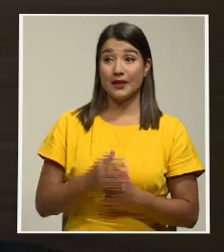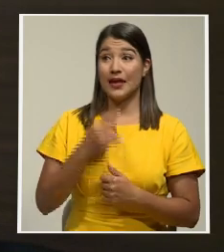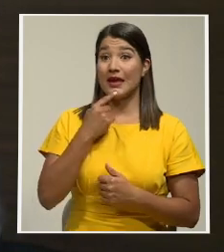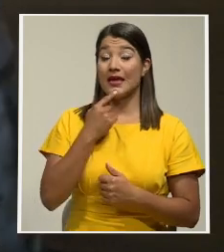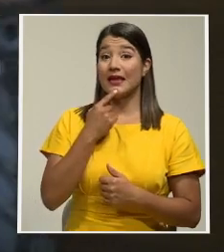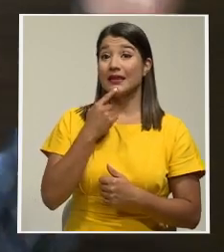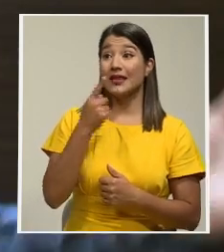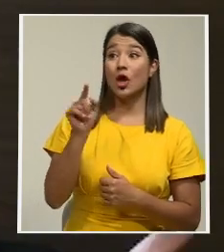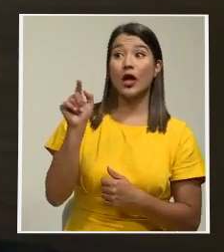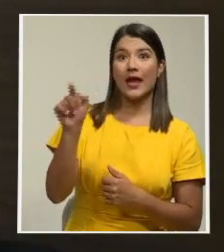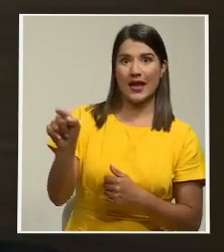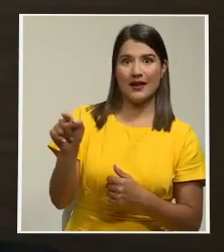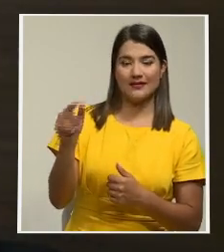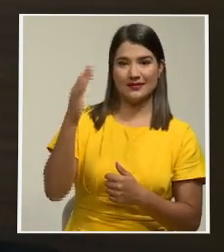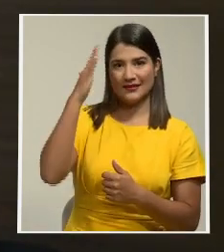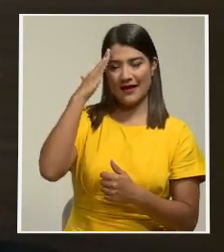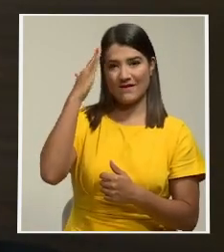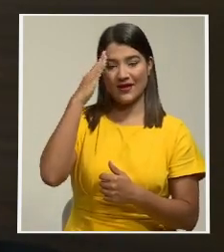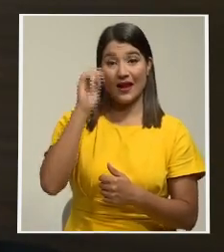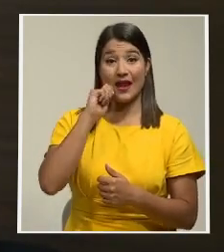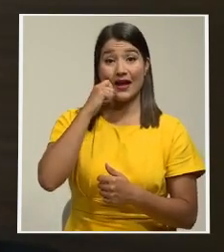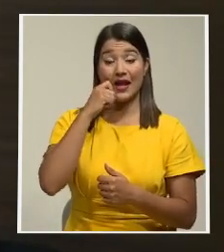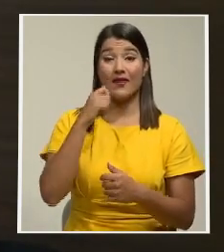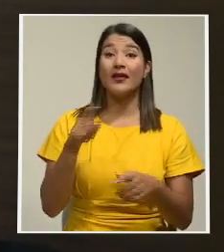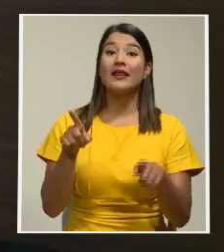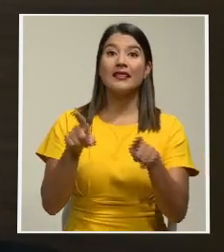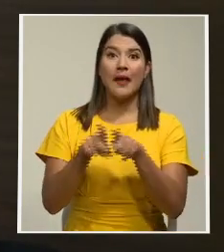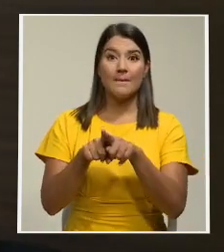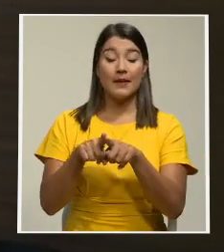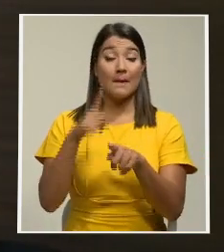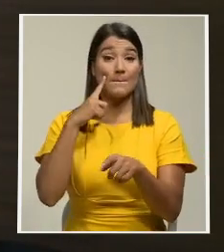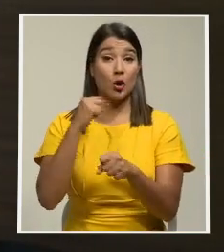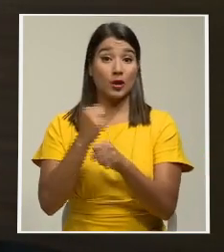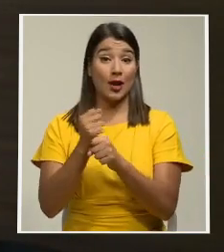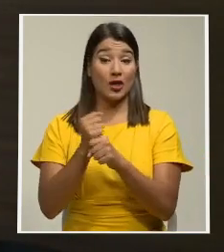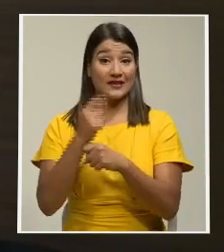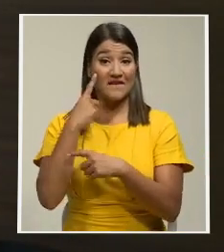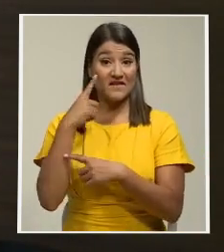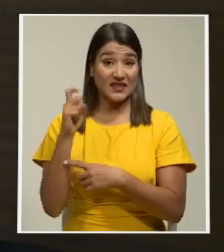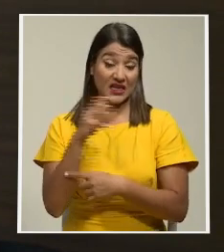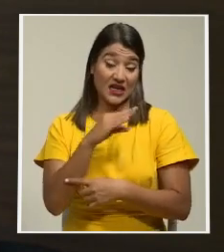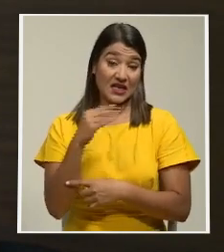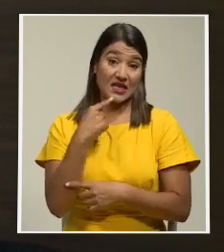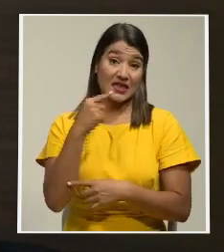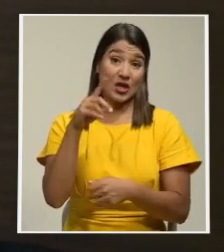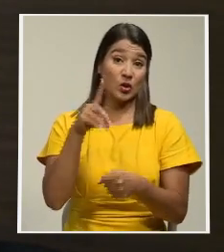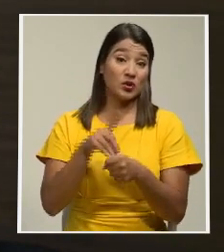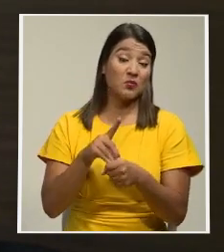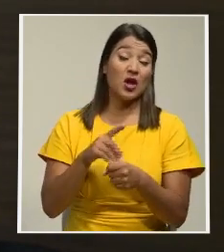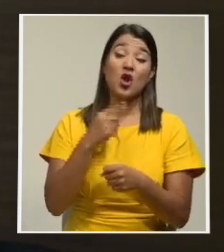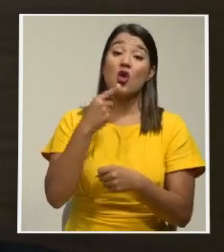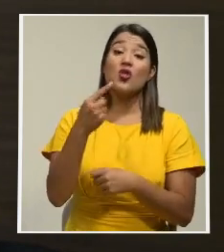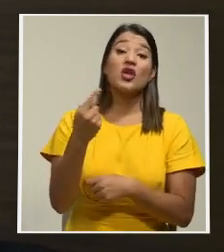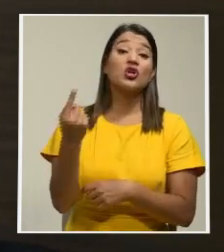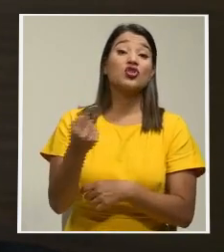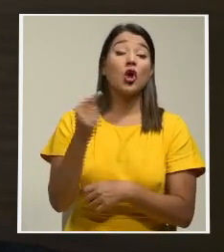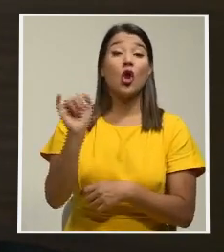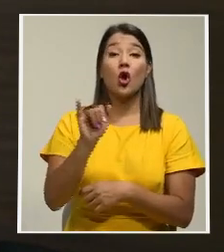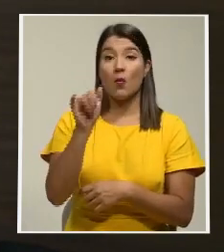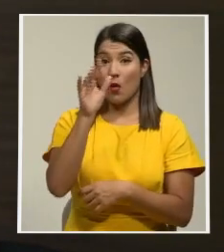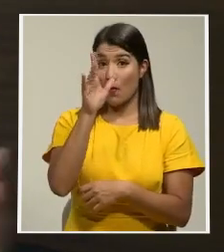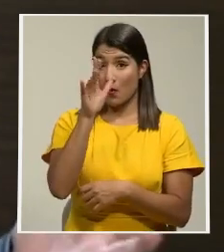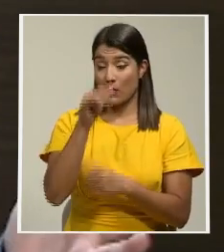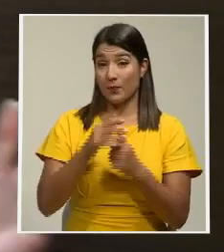clave, también por las acciones de la fiscalía, y que él simplemente lo hacía en son de broma. Pero